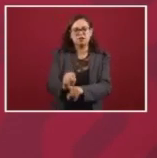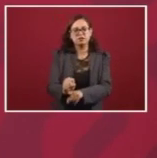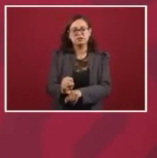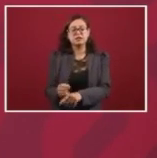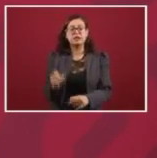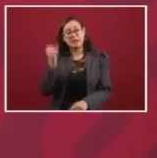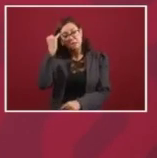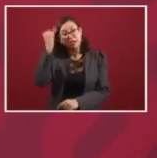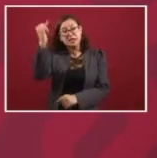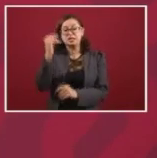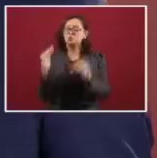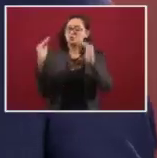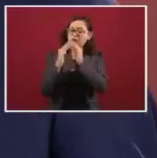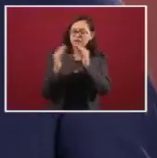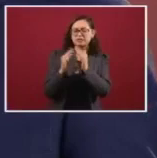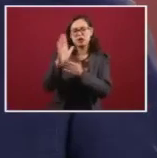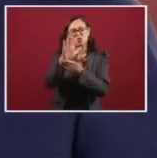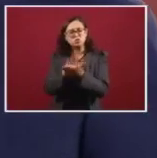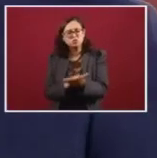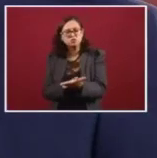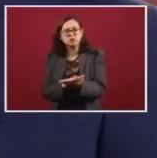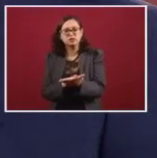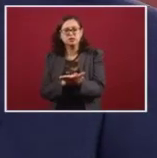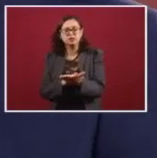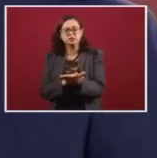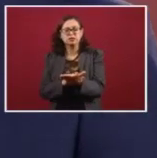una casa humilde,